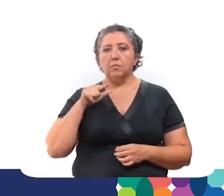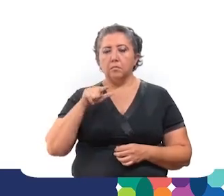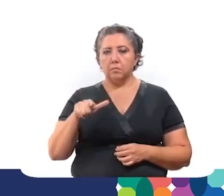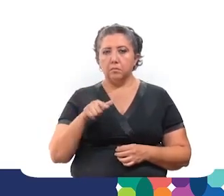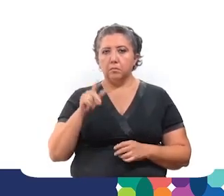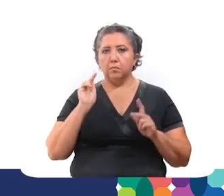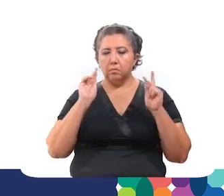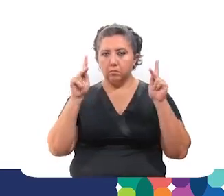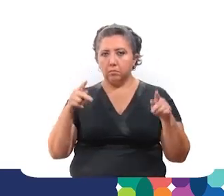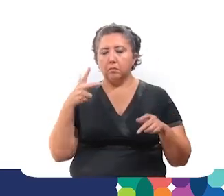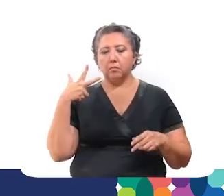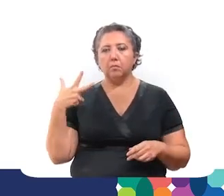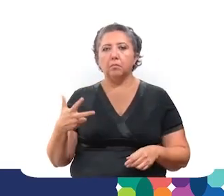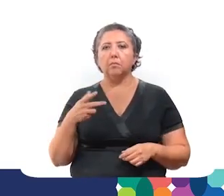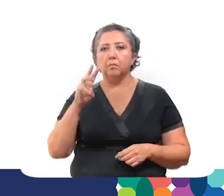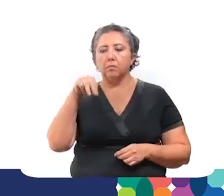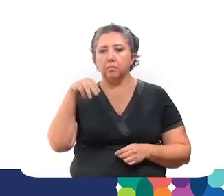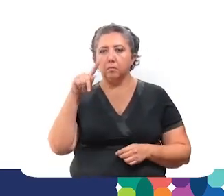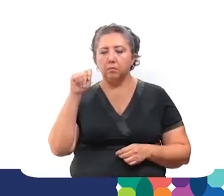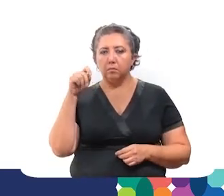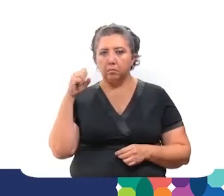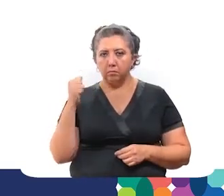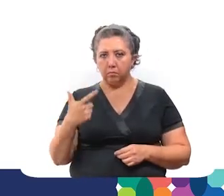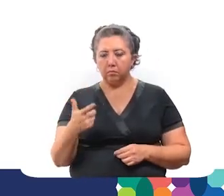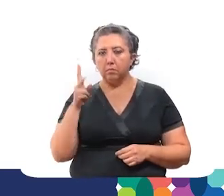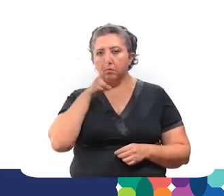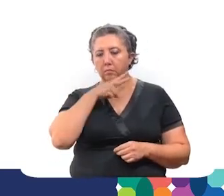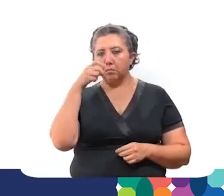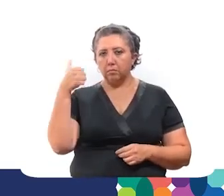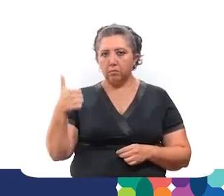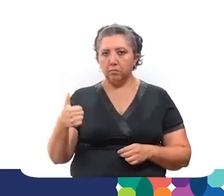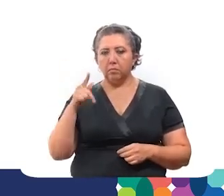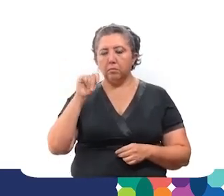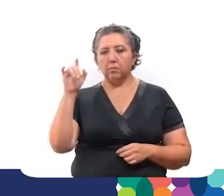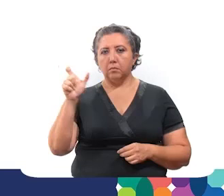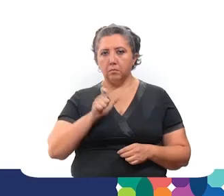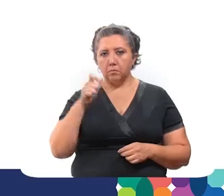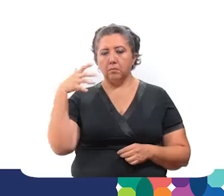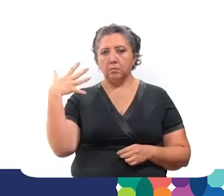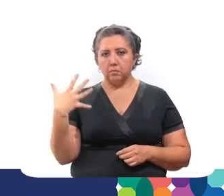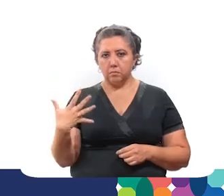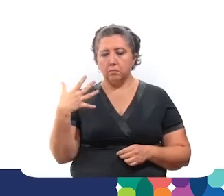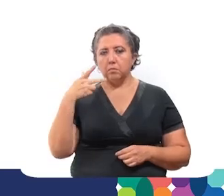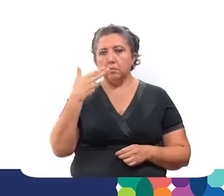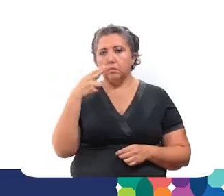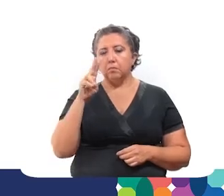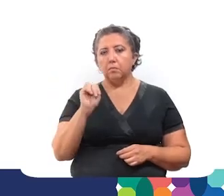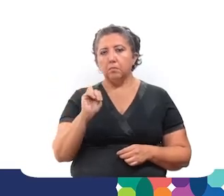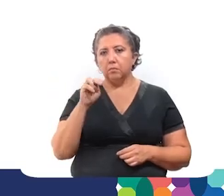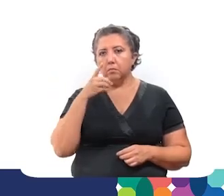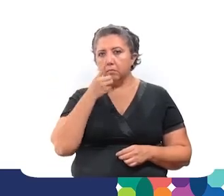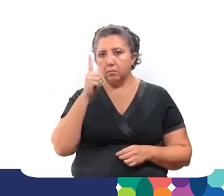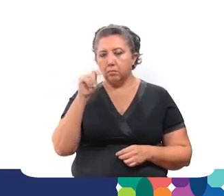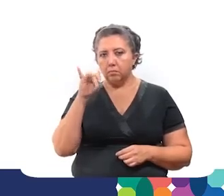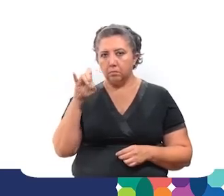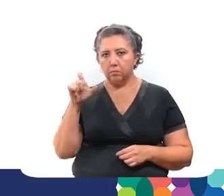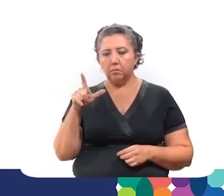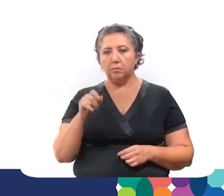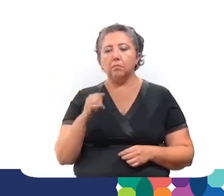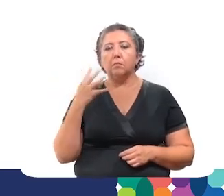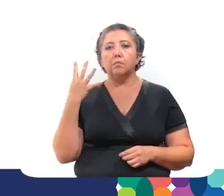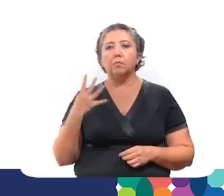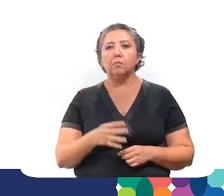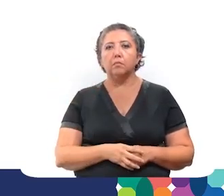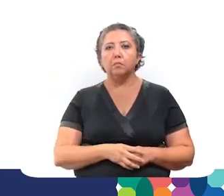17, Progreso 8, Muna 7, Valladolid 6, Tecash 5, Junucmá, Maxcanú, Ticul y Tixpehual